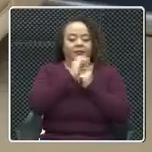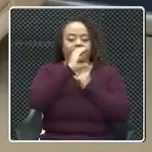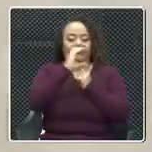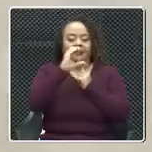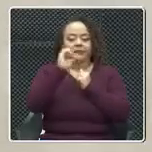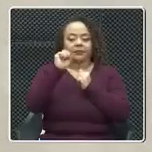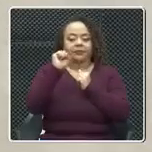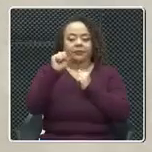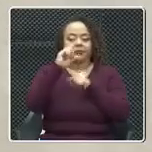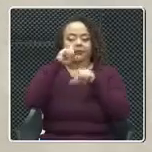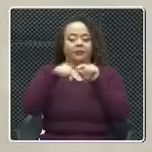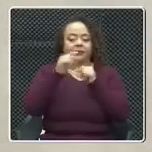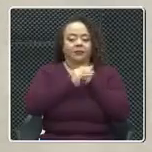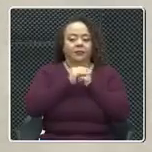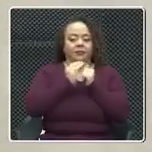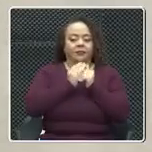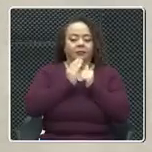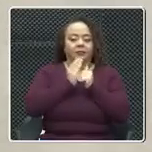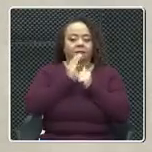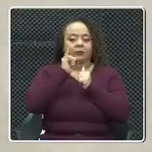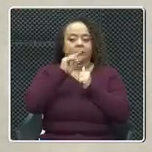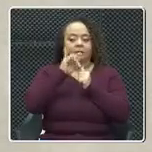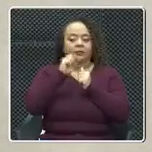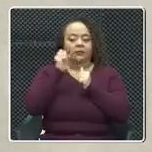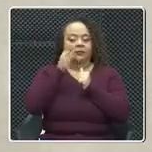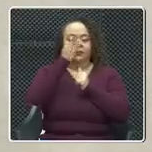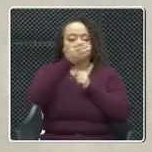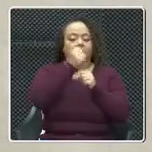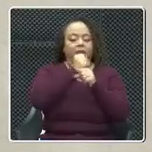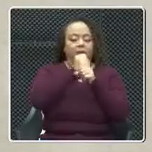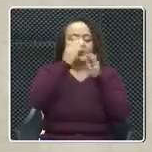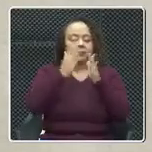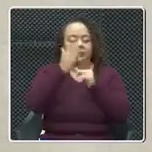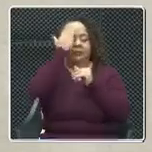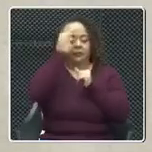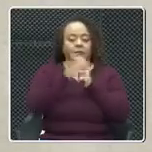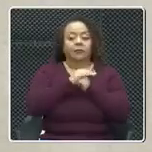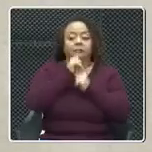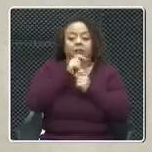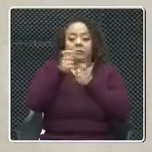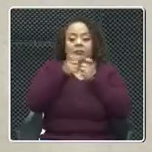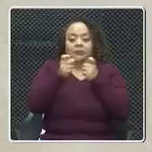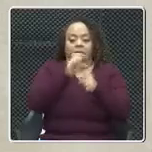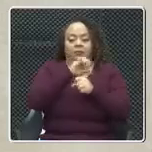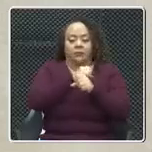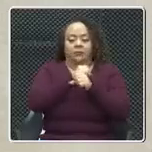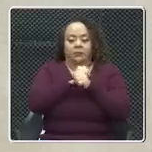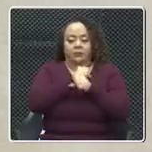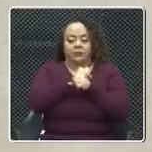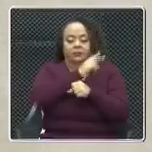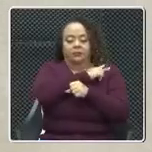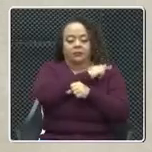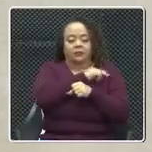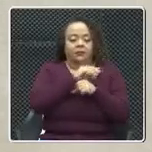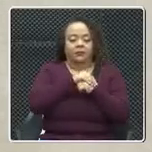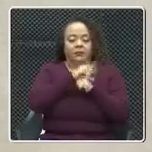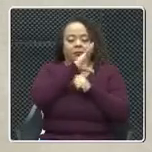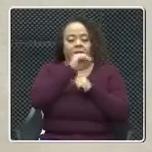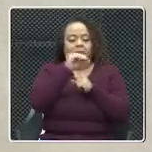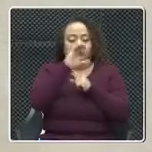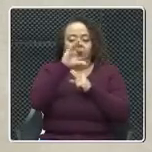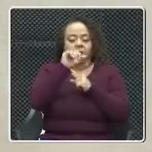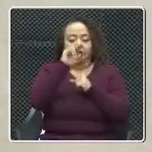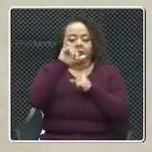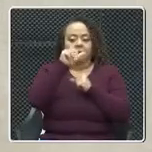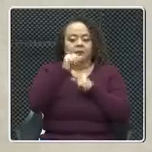no puede referir a un trabajador, al INS, porque quien gestiona la póliza es un patrono. Okay, y la Entonces, paga. La caja